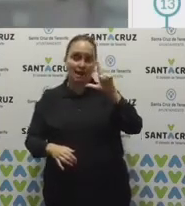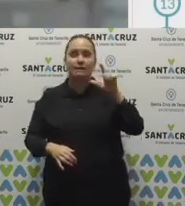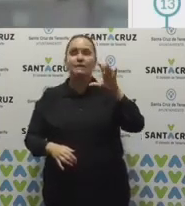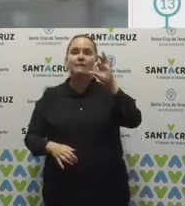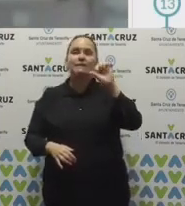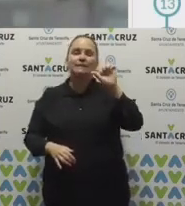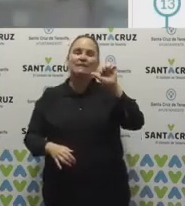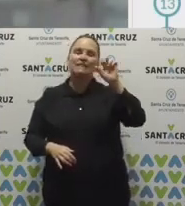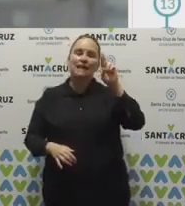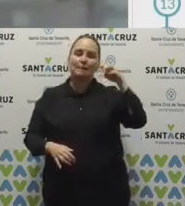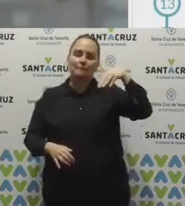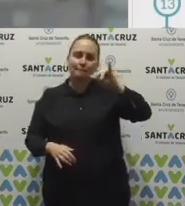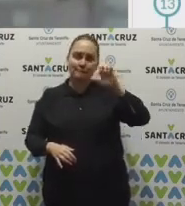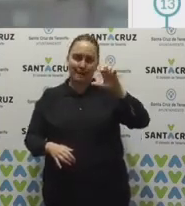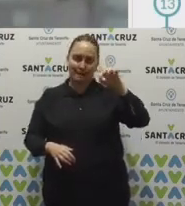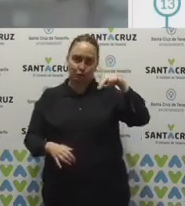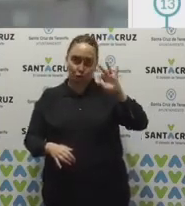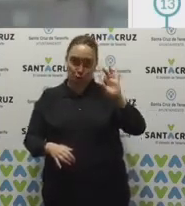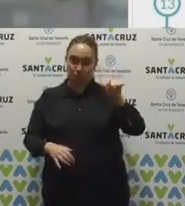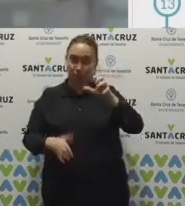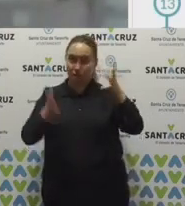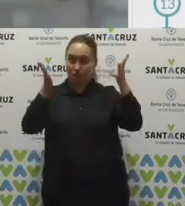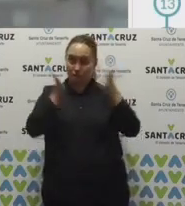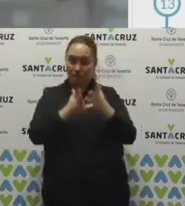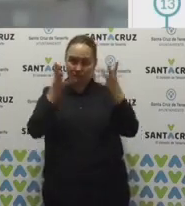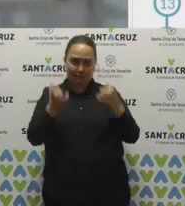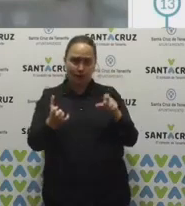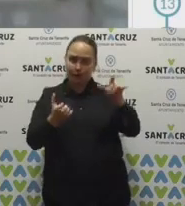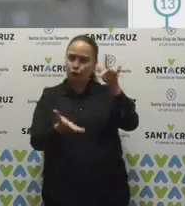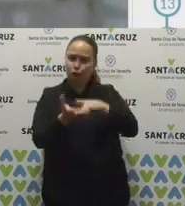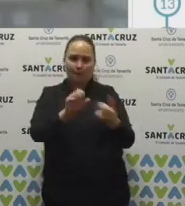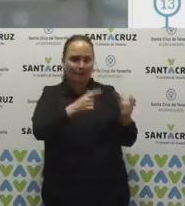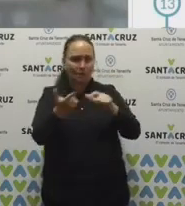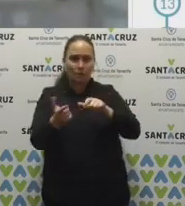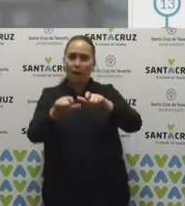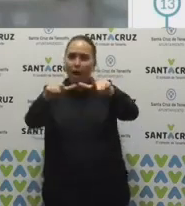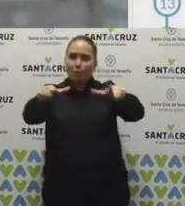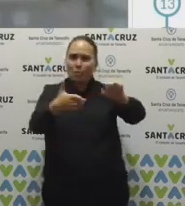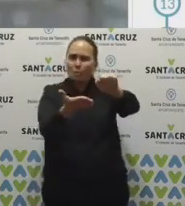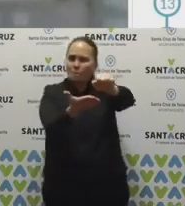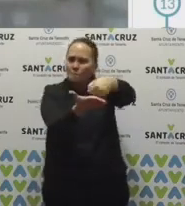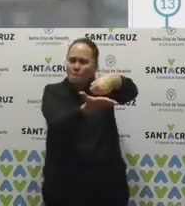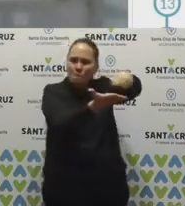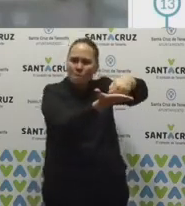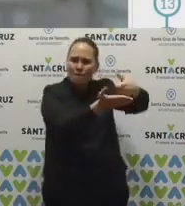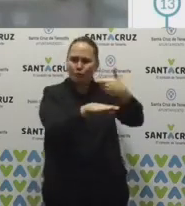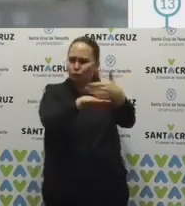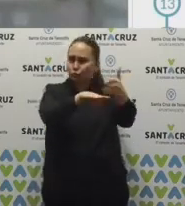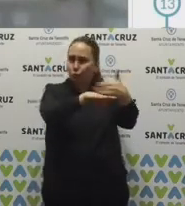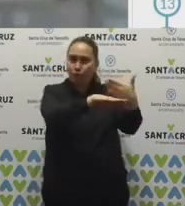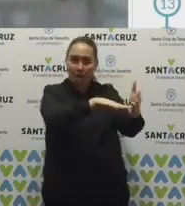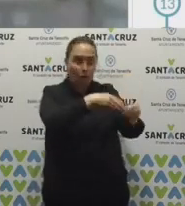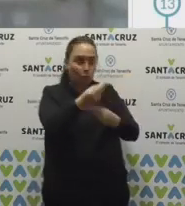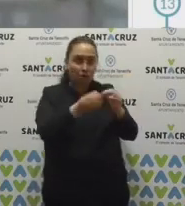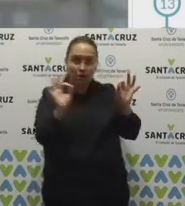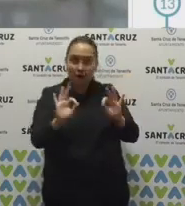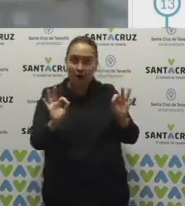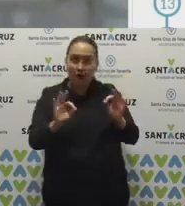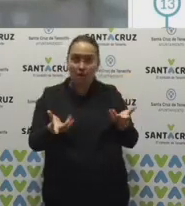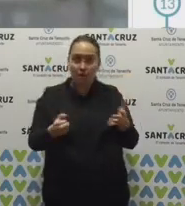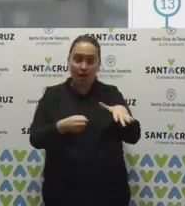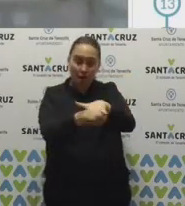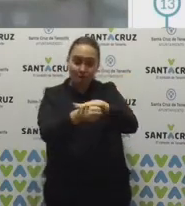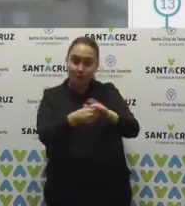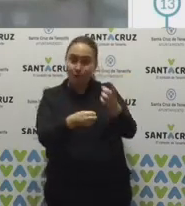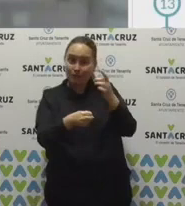trata de un centro que cuenta con aulas totalmente vacías y no se hace uso de ellas muchos niños y niñas del barrio